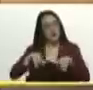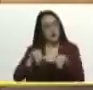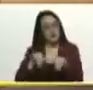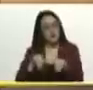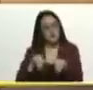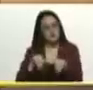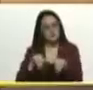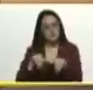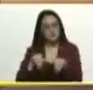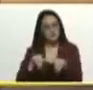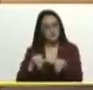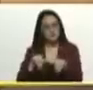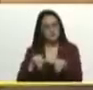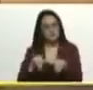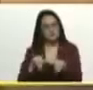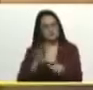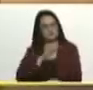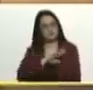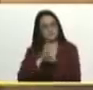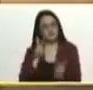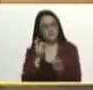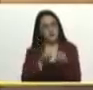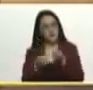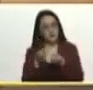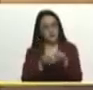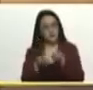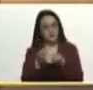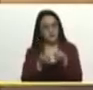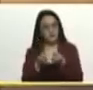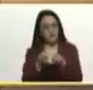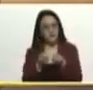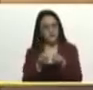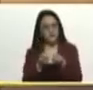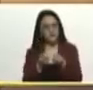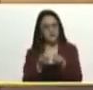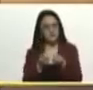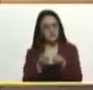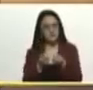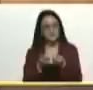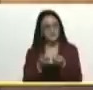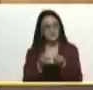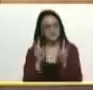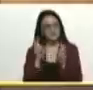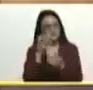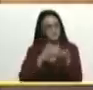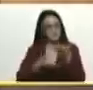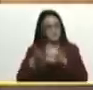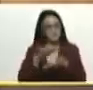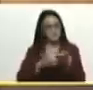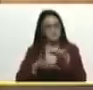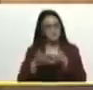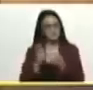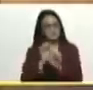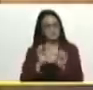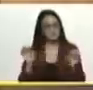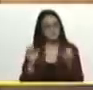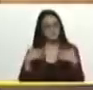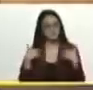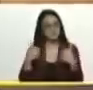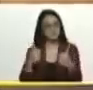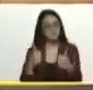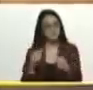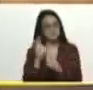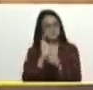todas las áreas de la economía, todas las áreas del comercio, la educación, la salud,